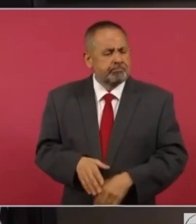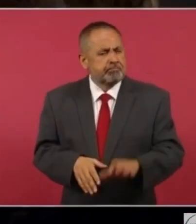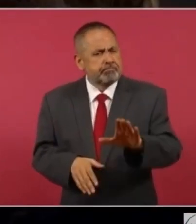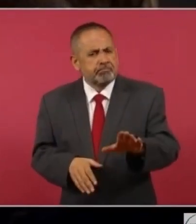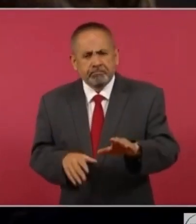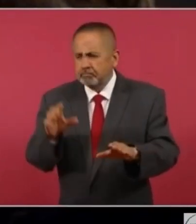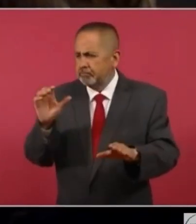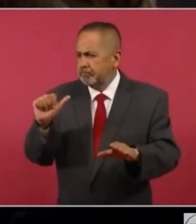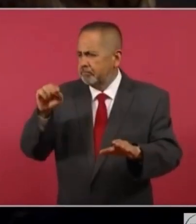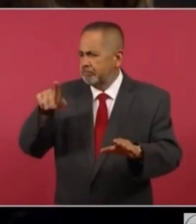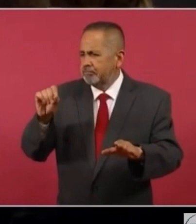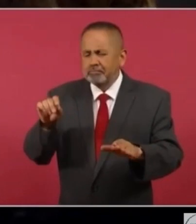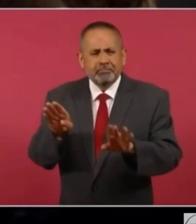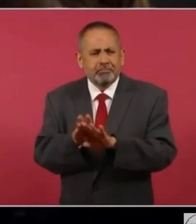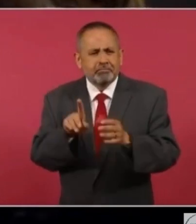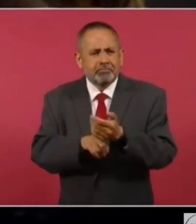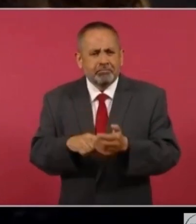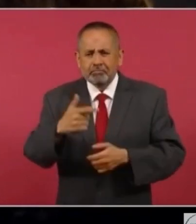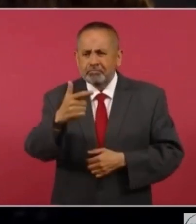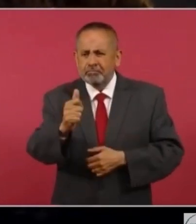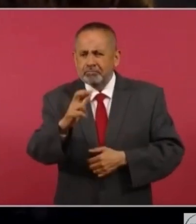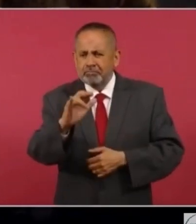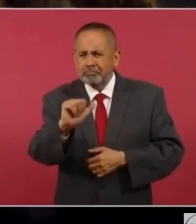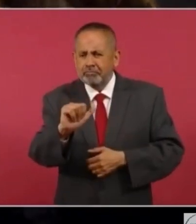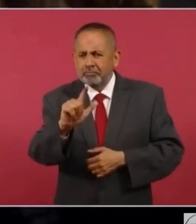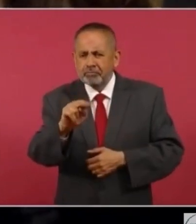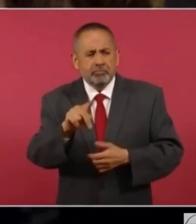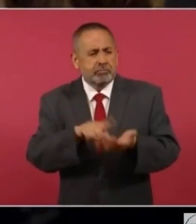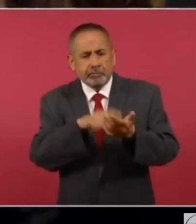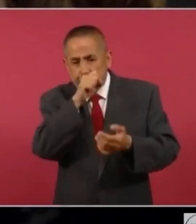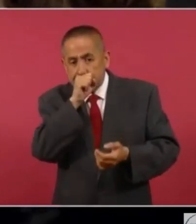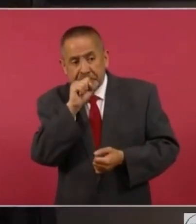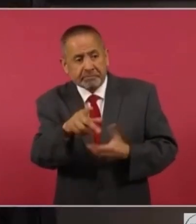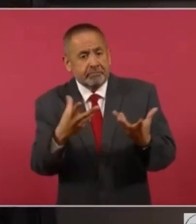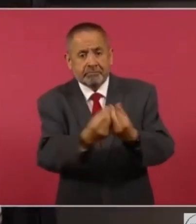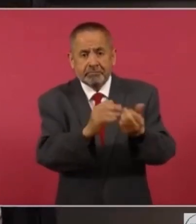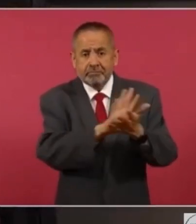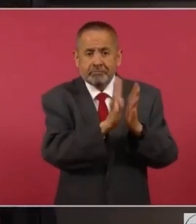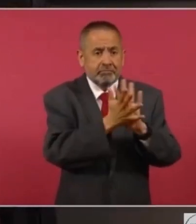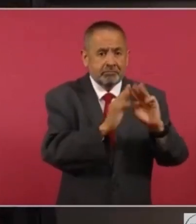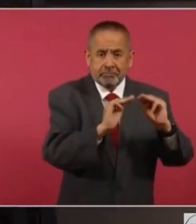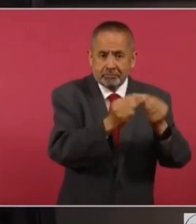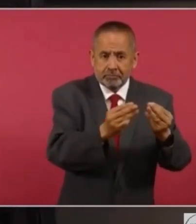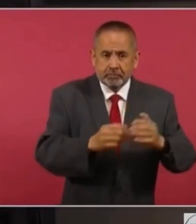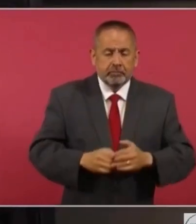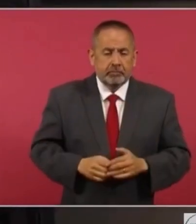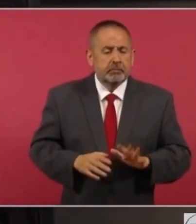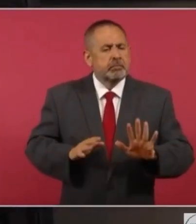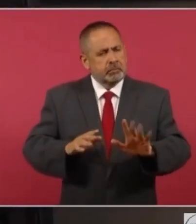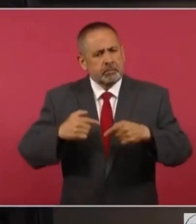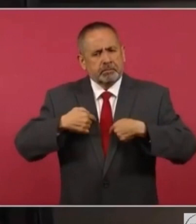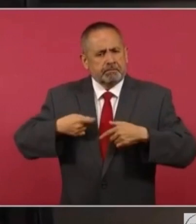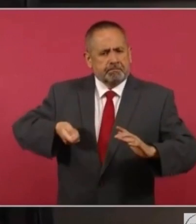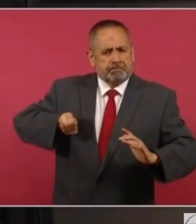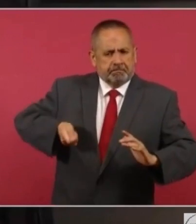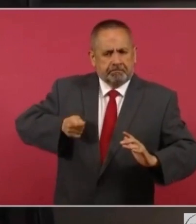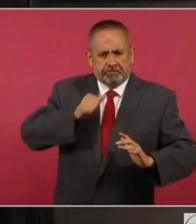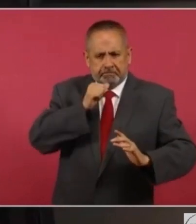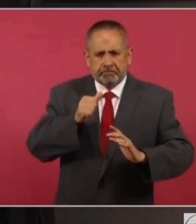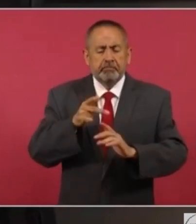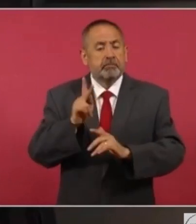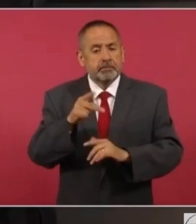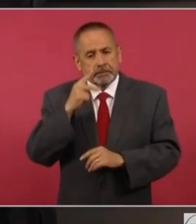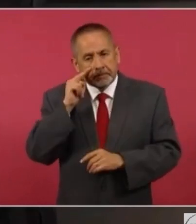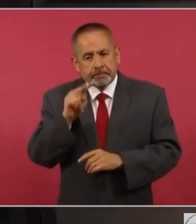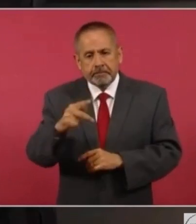decir eso si García Luna era de ellos, era de los narcos? Pues sí, lo que pasa es que yo no hago sentencias, ¿no? Desde mi punto de vista, el